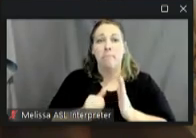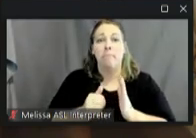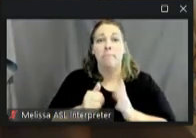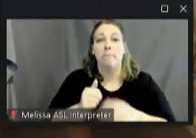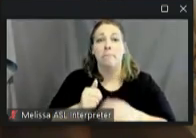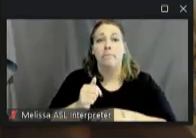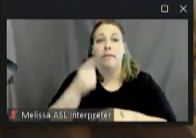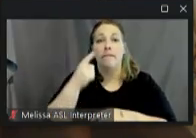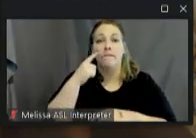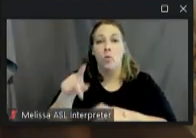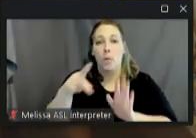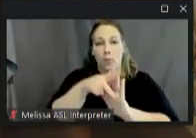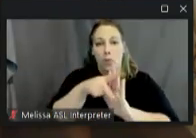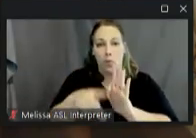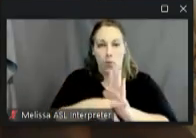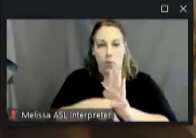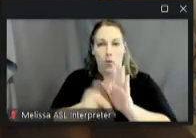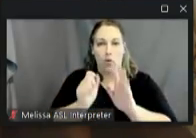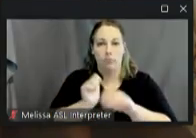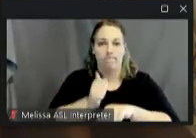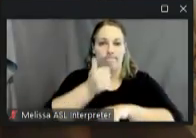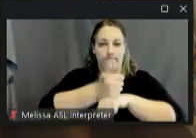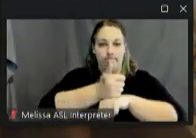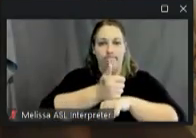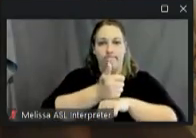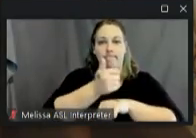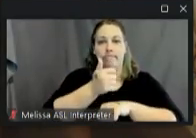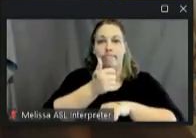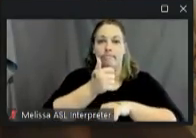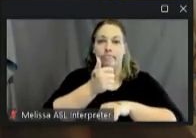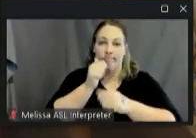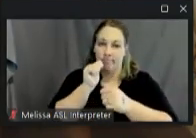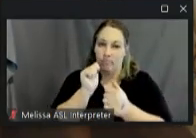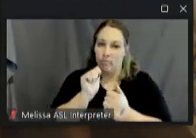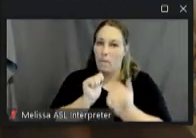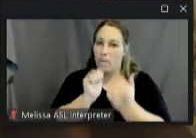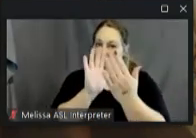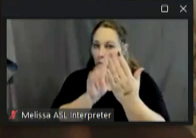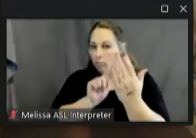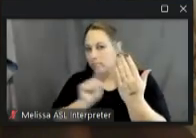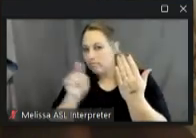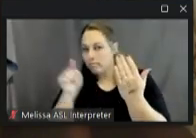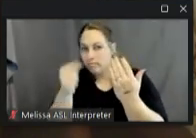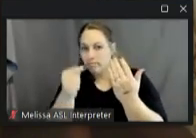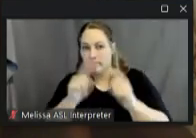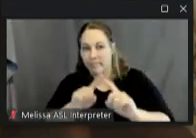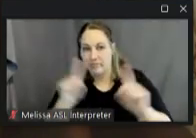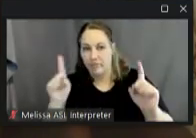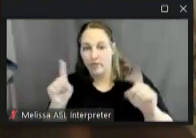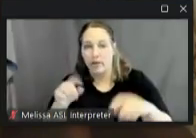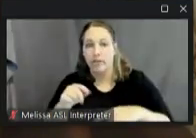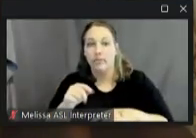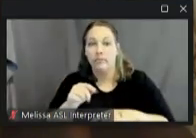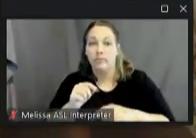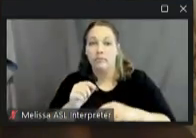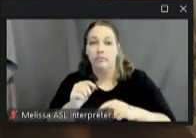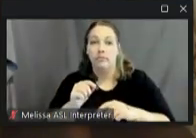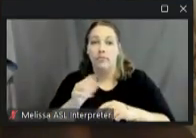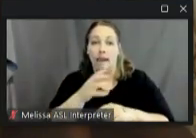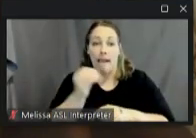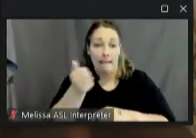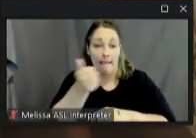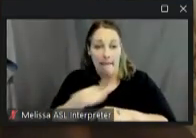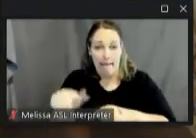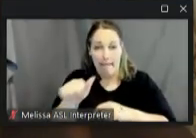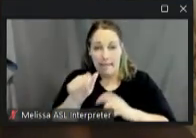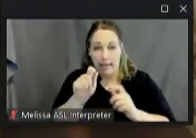los ajustes razonables que atiendan las necesidades particulares de cada niña y cada